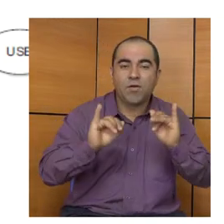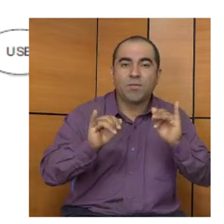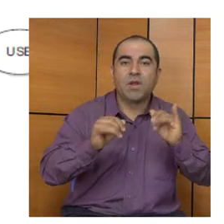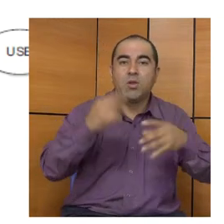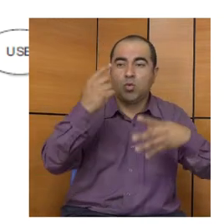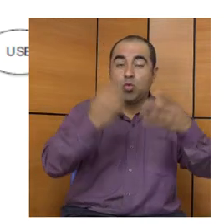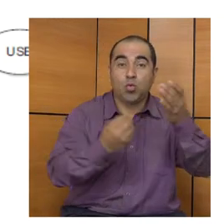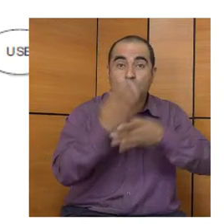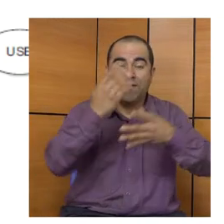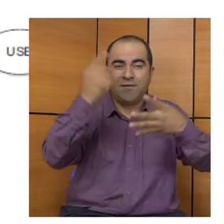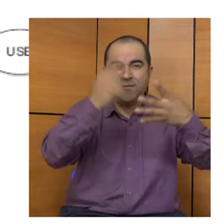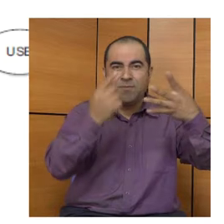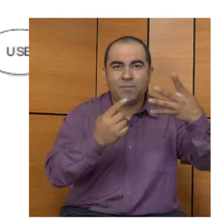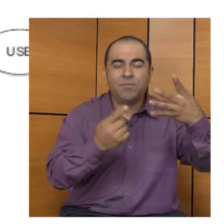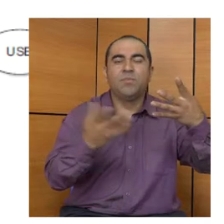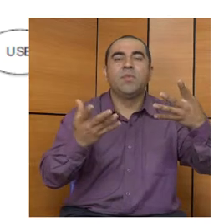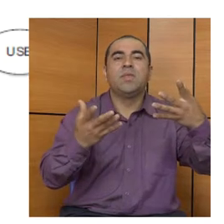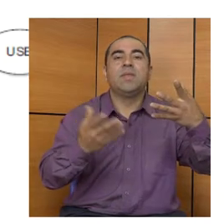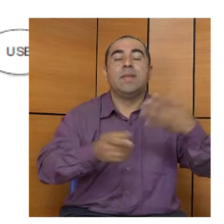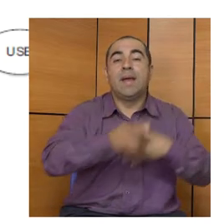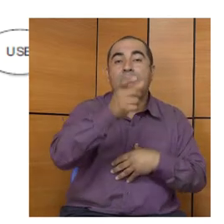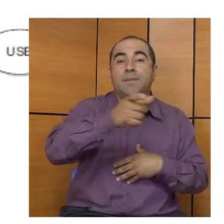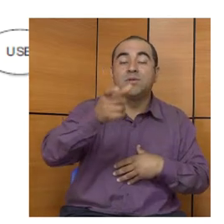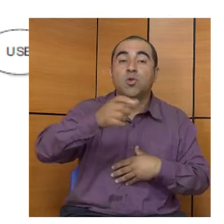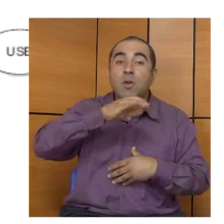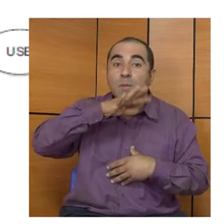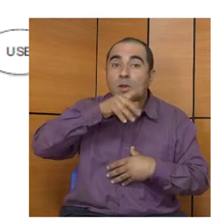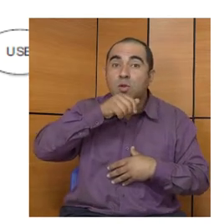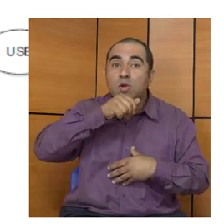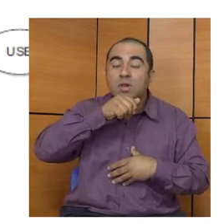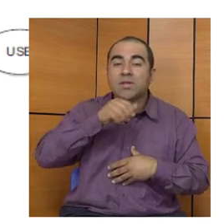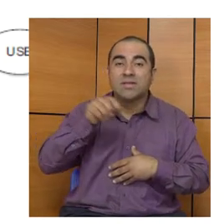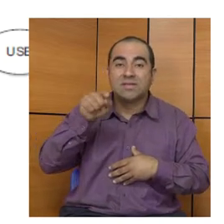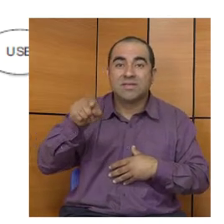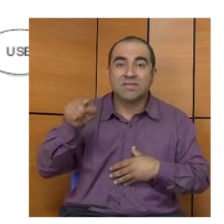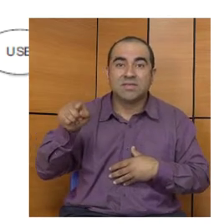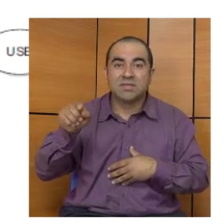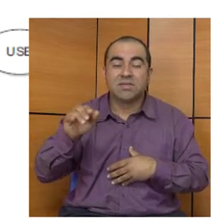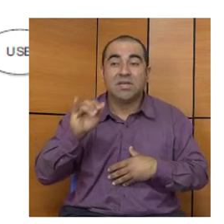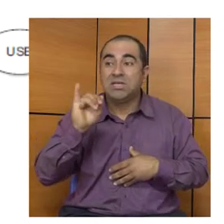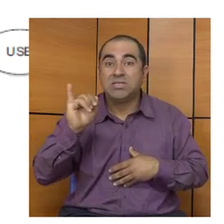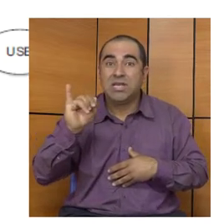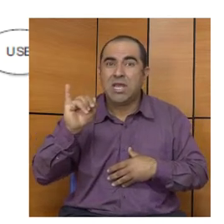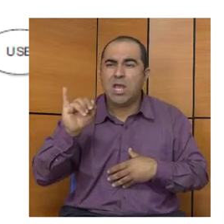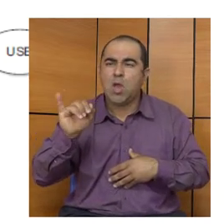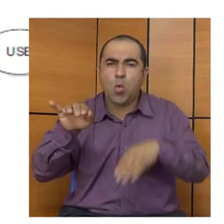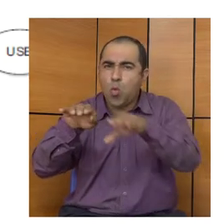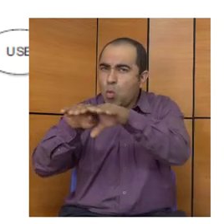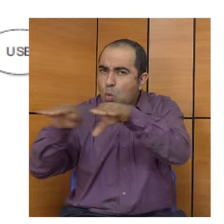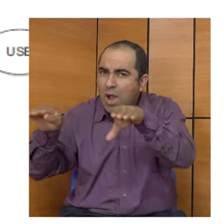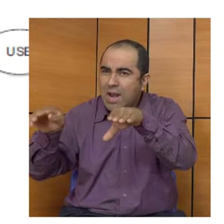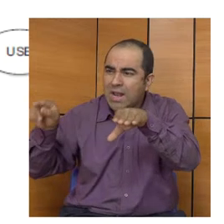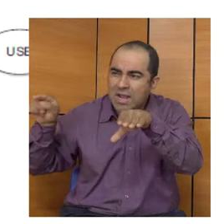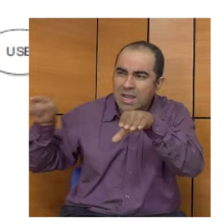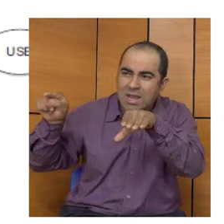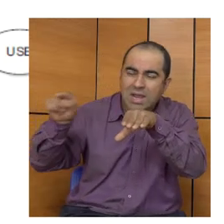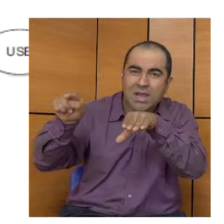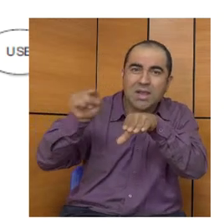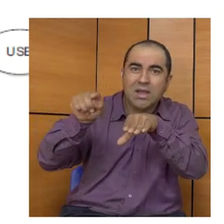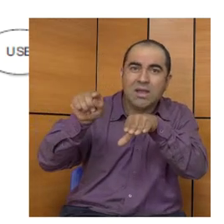queríamos saber en el fondo es si las personas mayores, si eran todos iguales, si era real